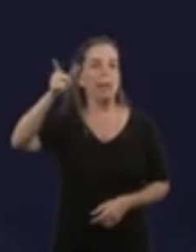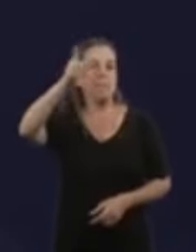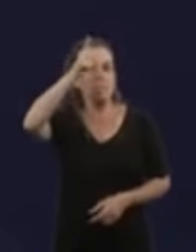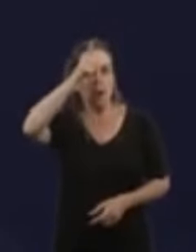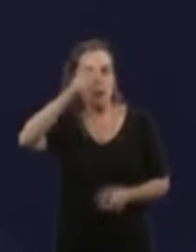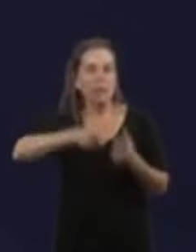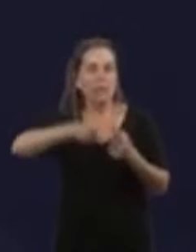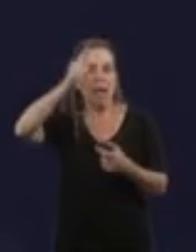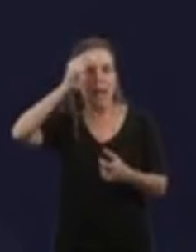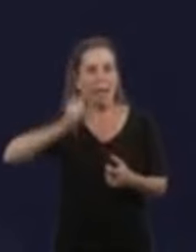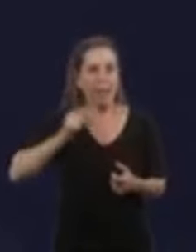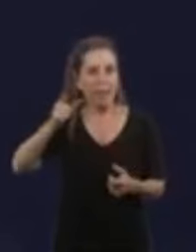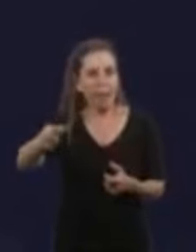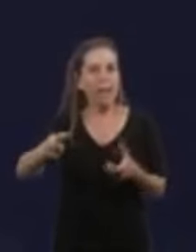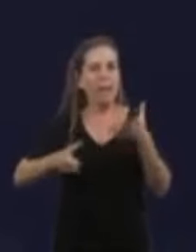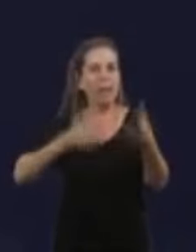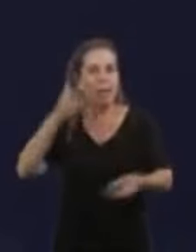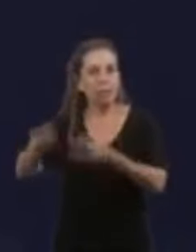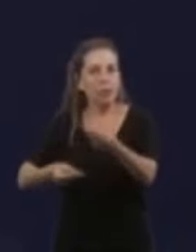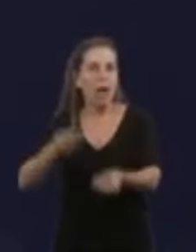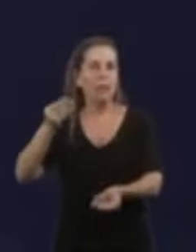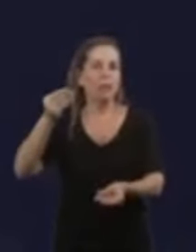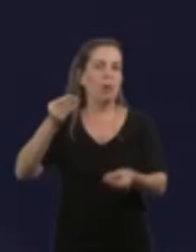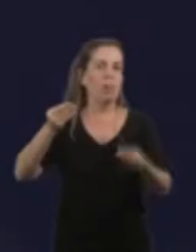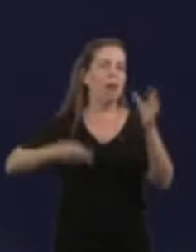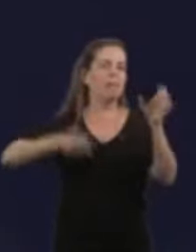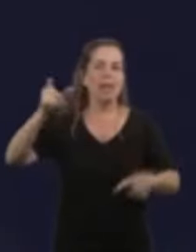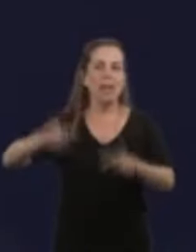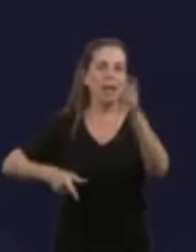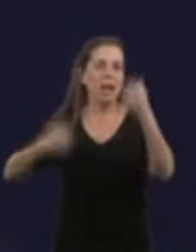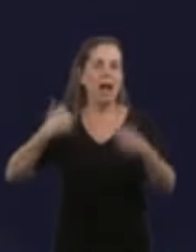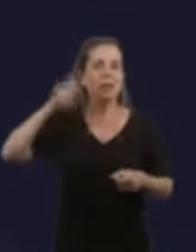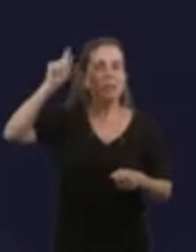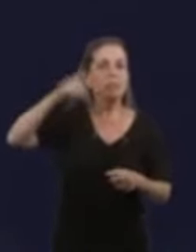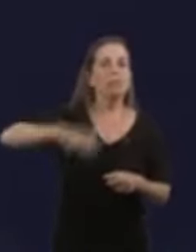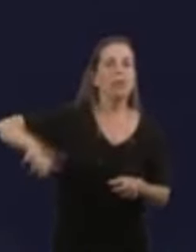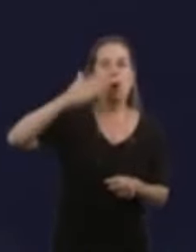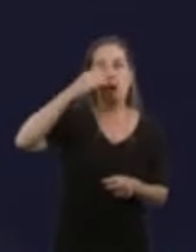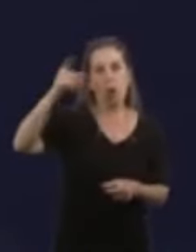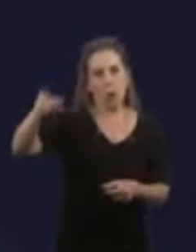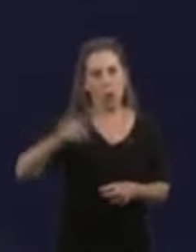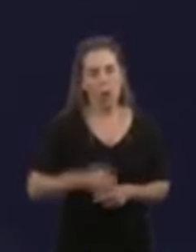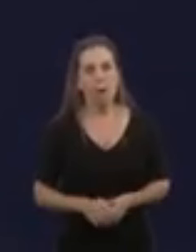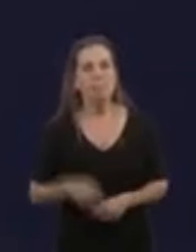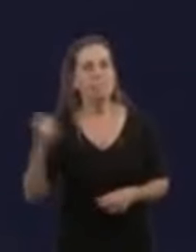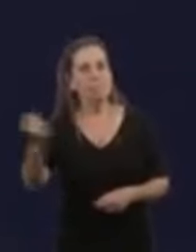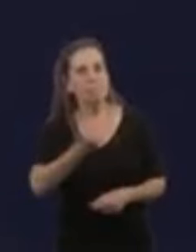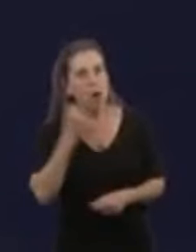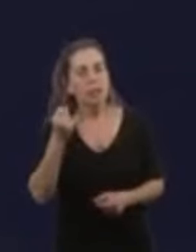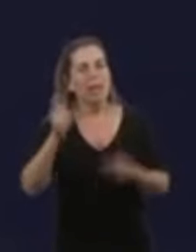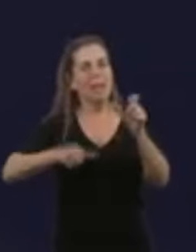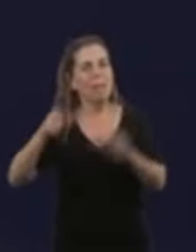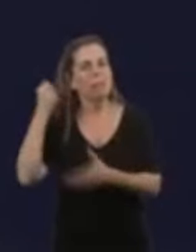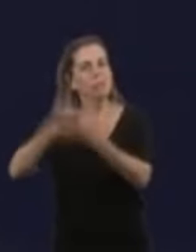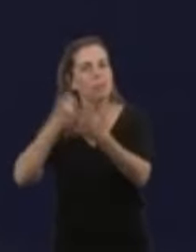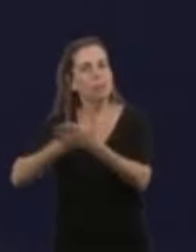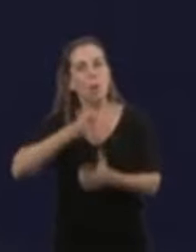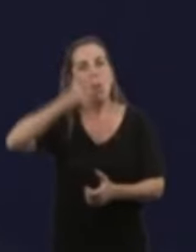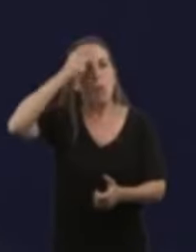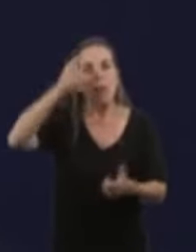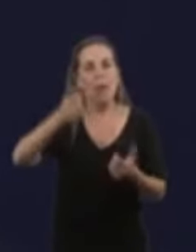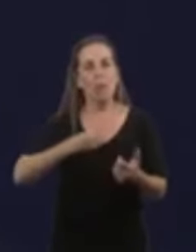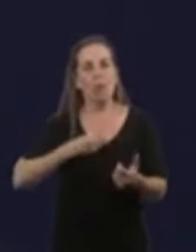poniendo el cuerpo para proteger a los ciudadanos no hay nada más Heroico para un hombre que arriesgar la vida por sus compatriotas